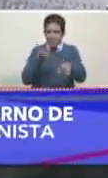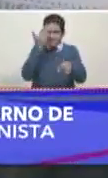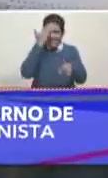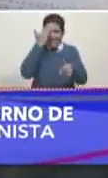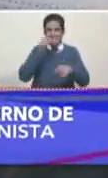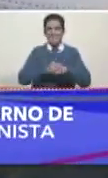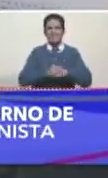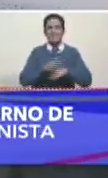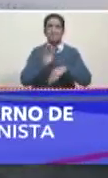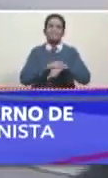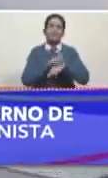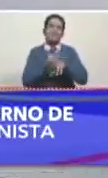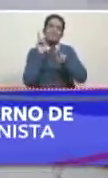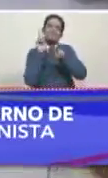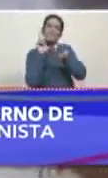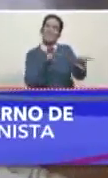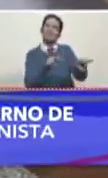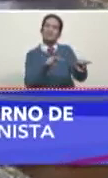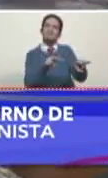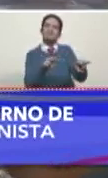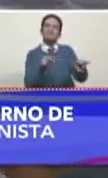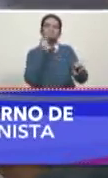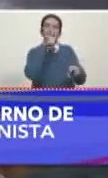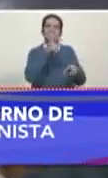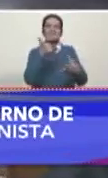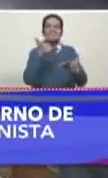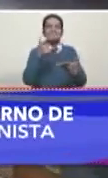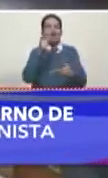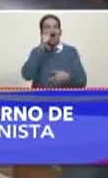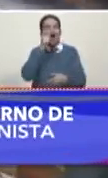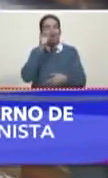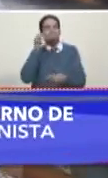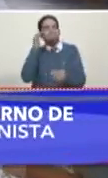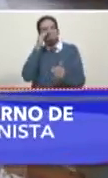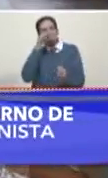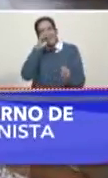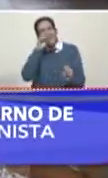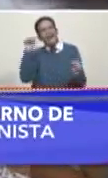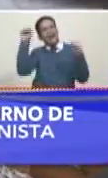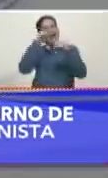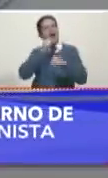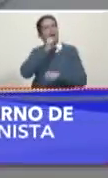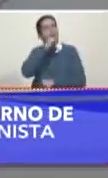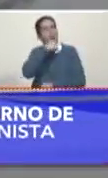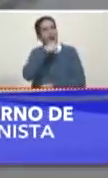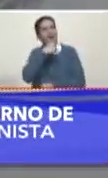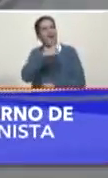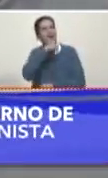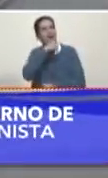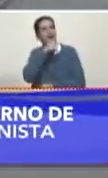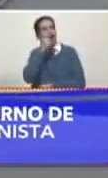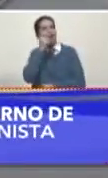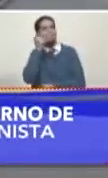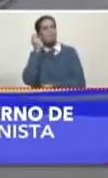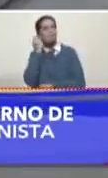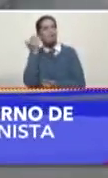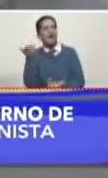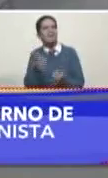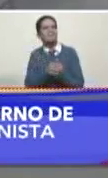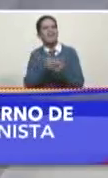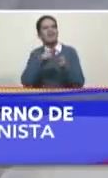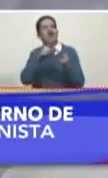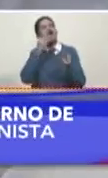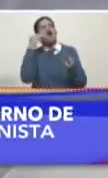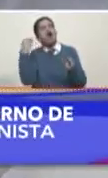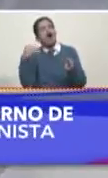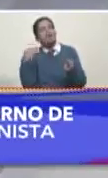vemos al pueblo allí de todas las edades, a nuestros abuelitos, abuelitas, a